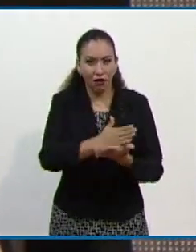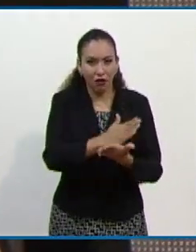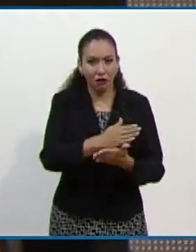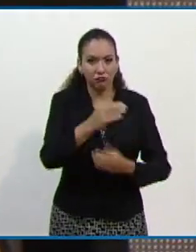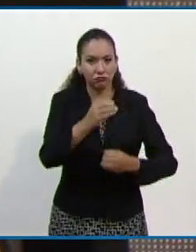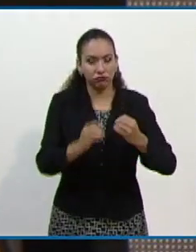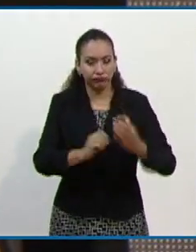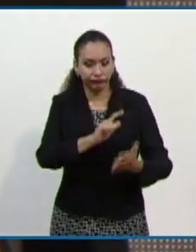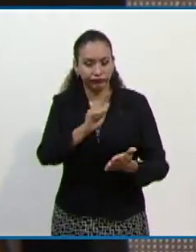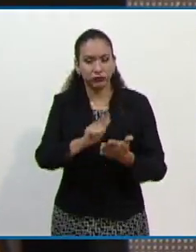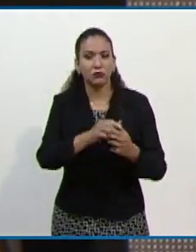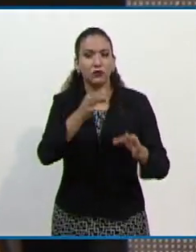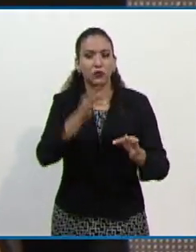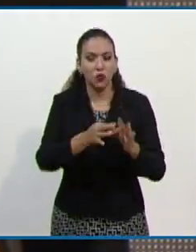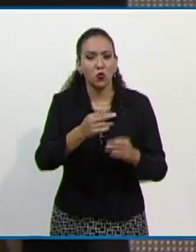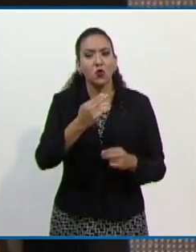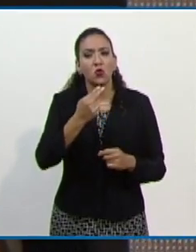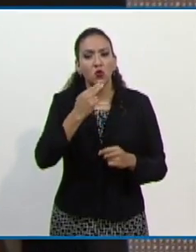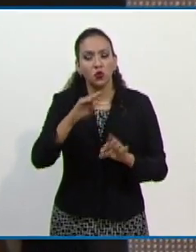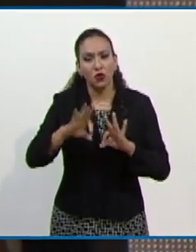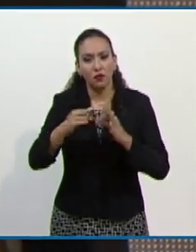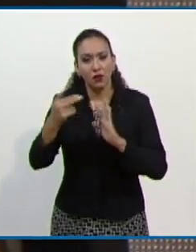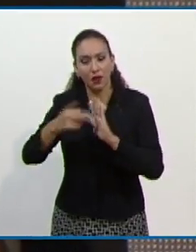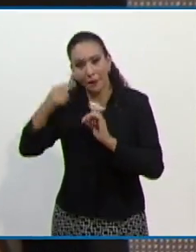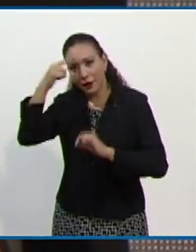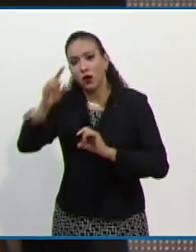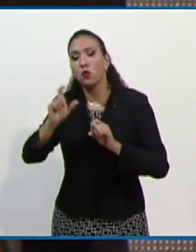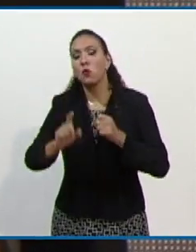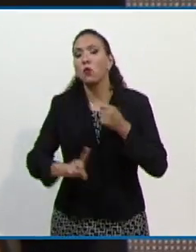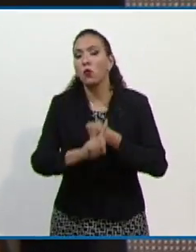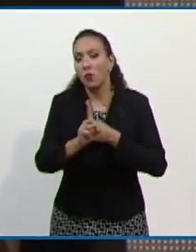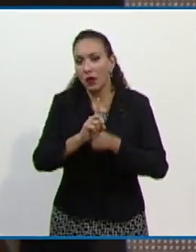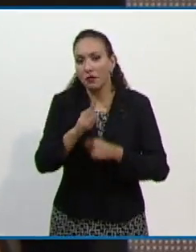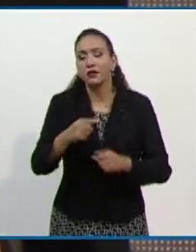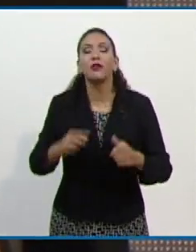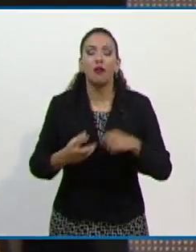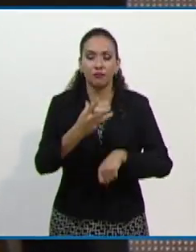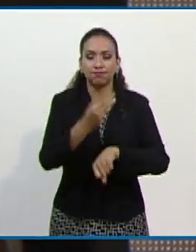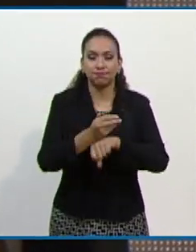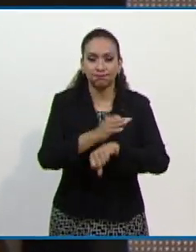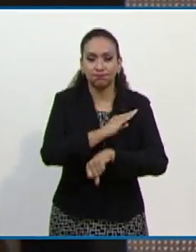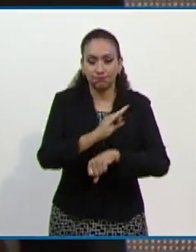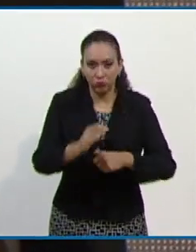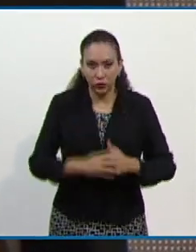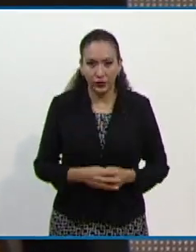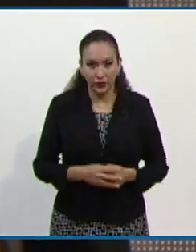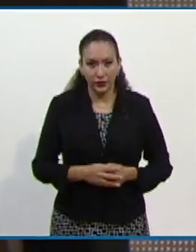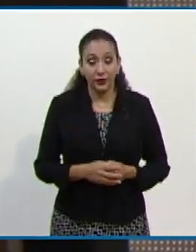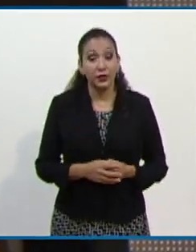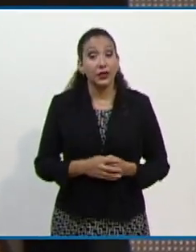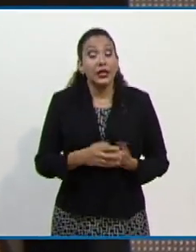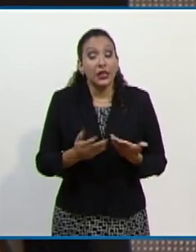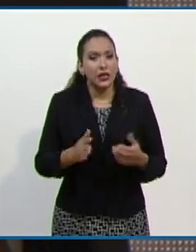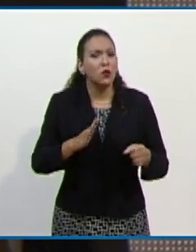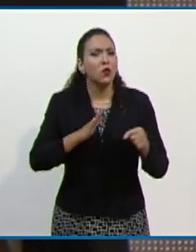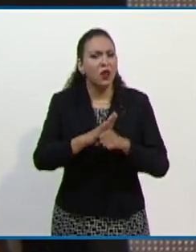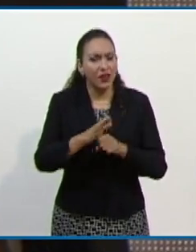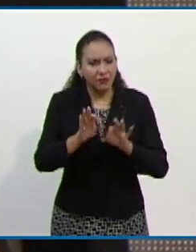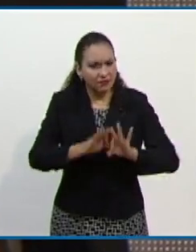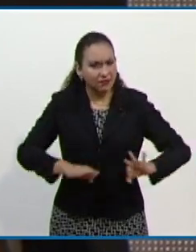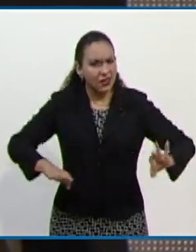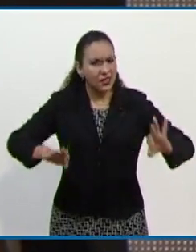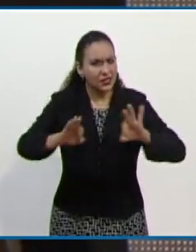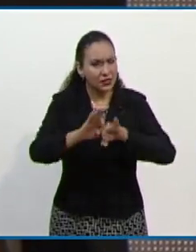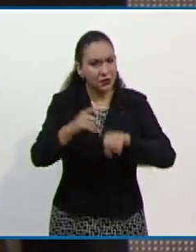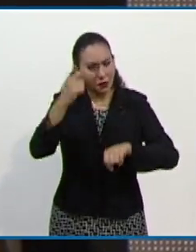y eficaz el uso de los medios alternos de solución de controversias en general y del arbitraje en particular. Y